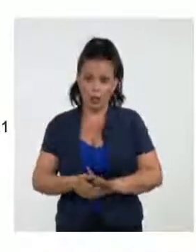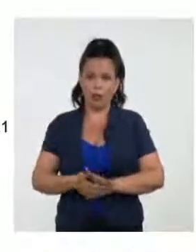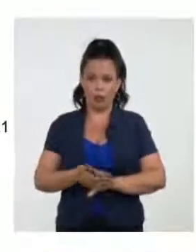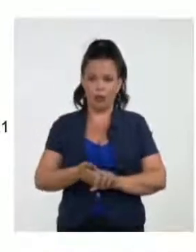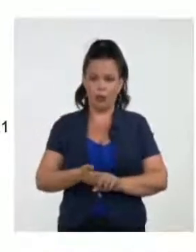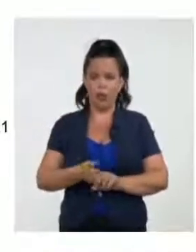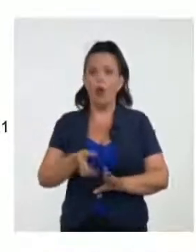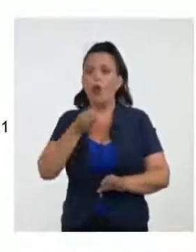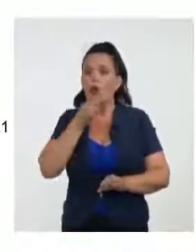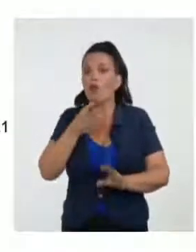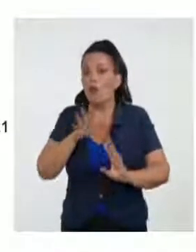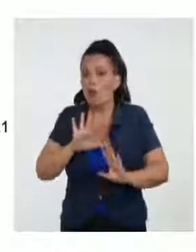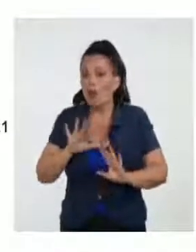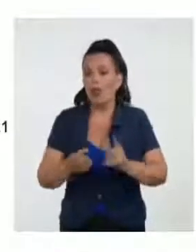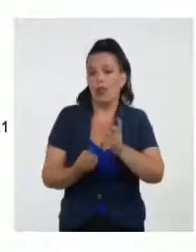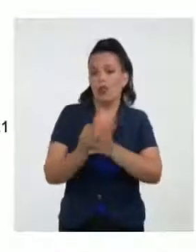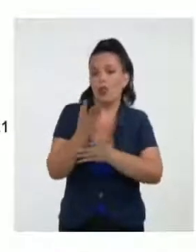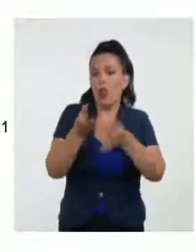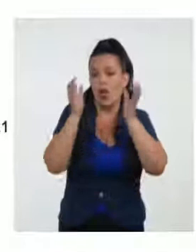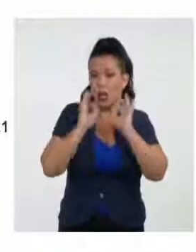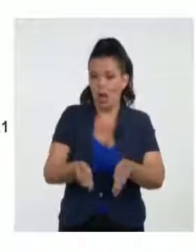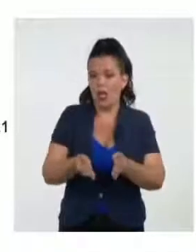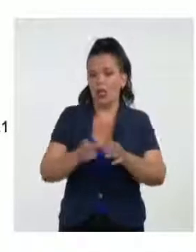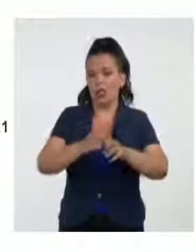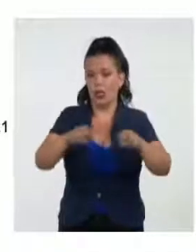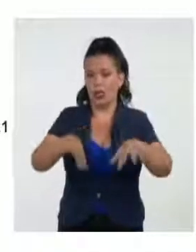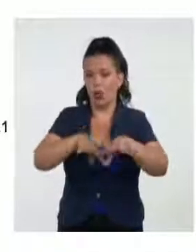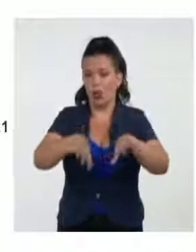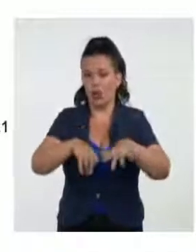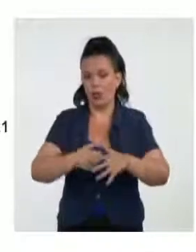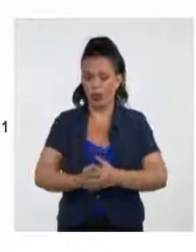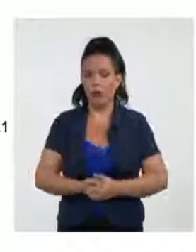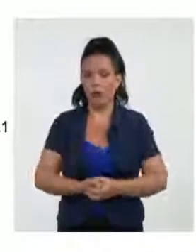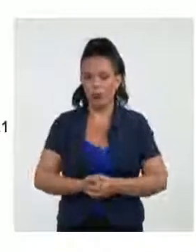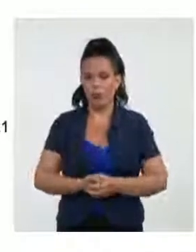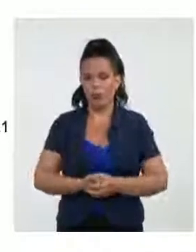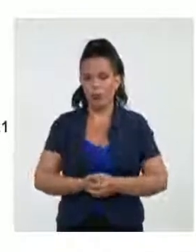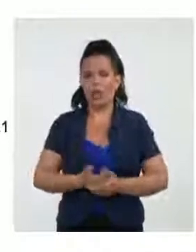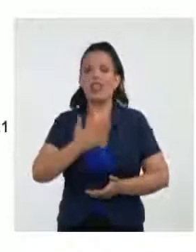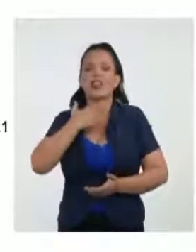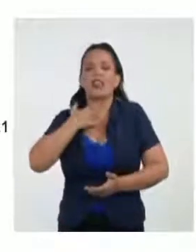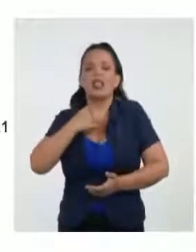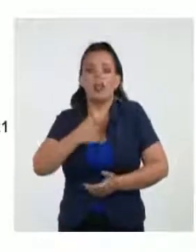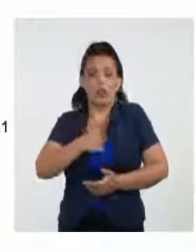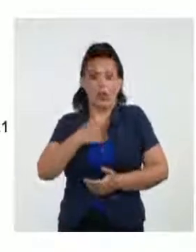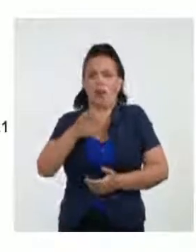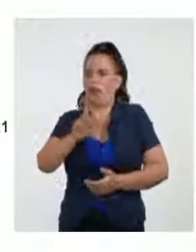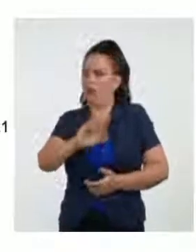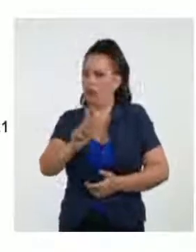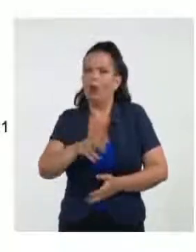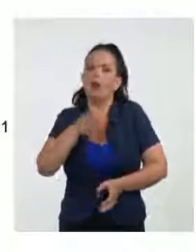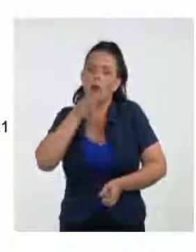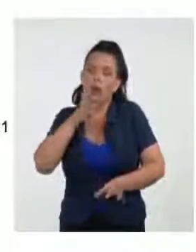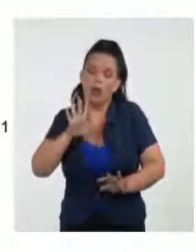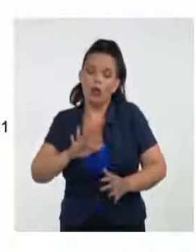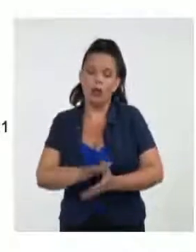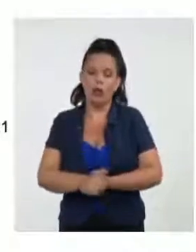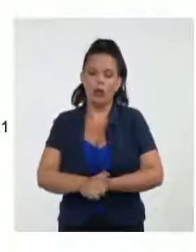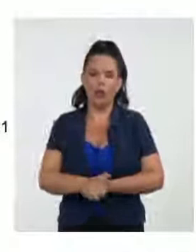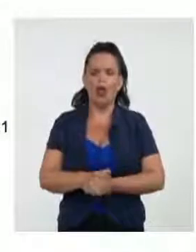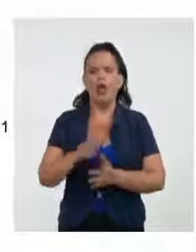la realidad. No quiere decir que eso sea lo que nosotros esperamos que ocurra. Pero bueno, ahí nosotros ¿qué hemos considerado? Hemos considerado, por